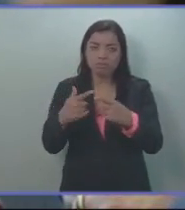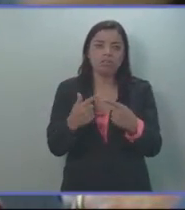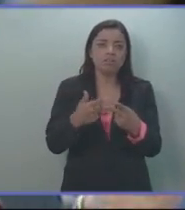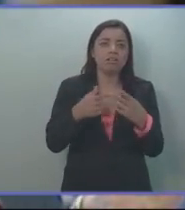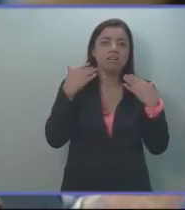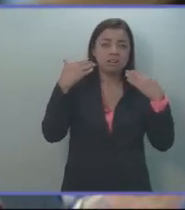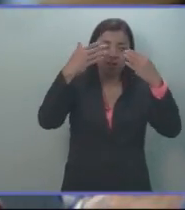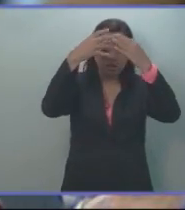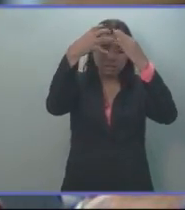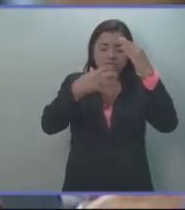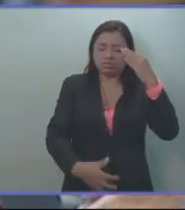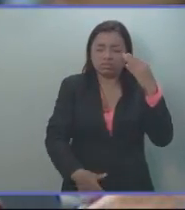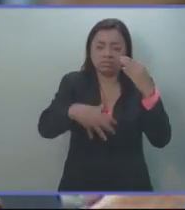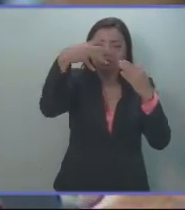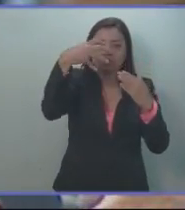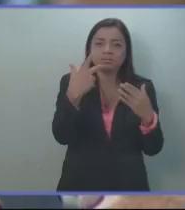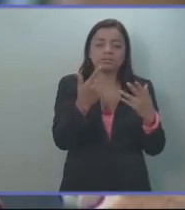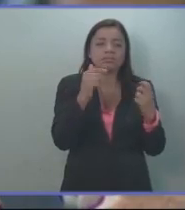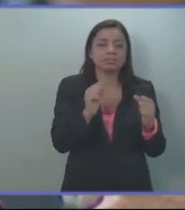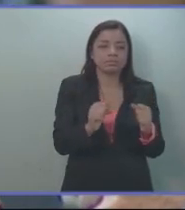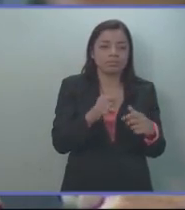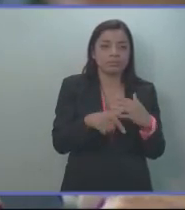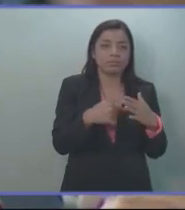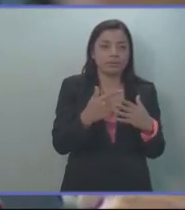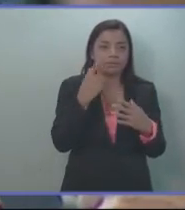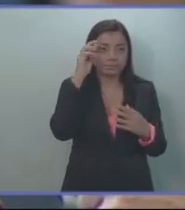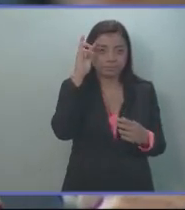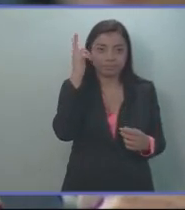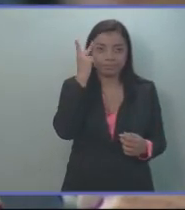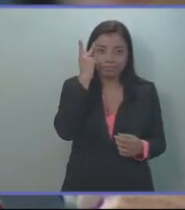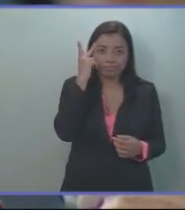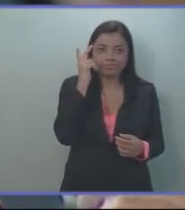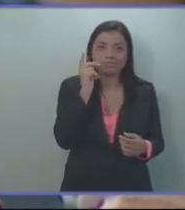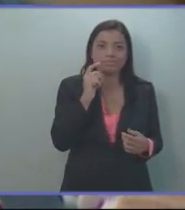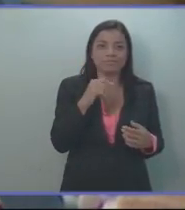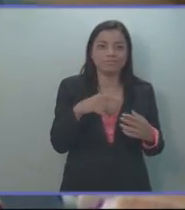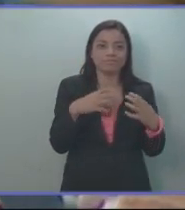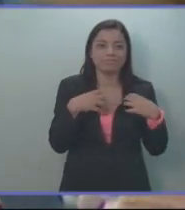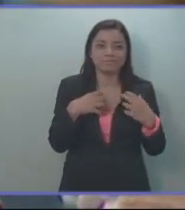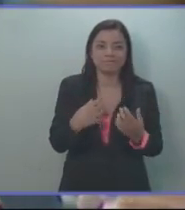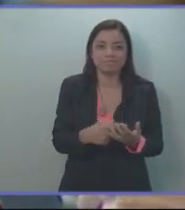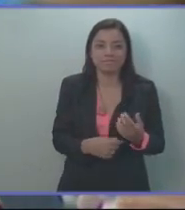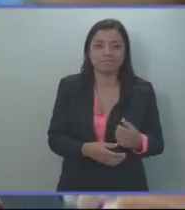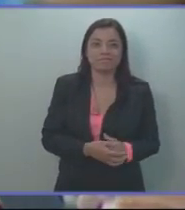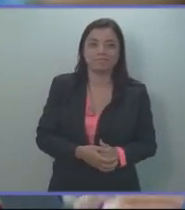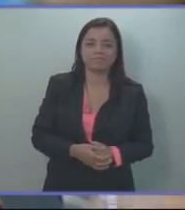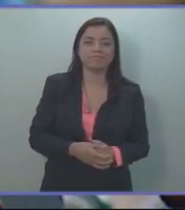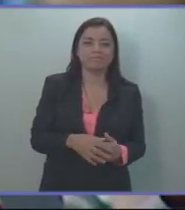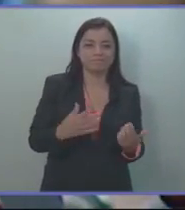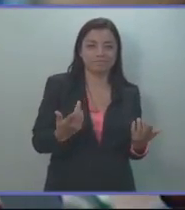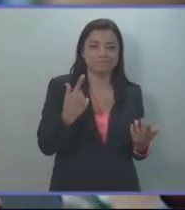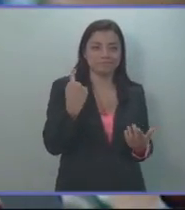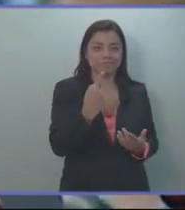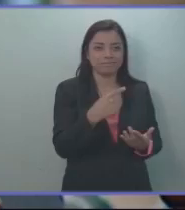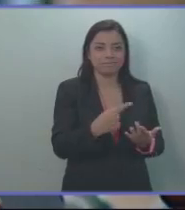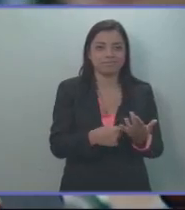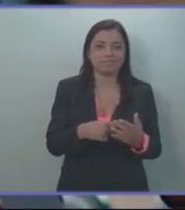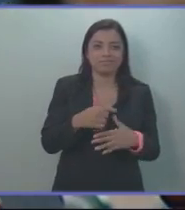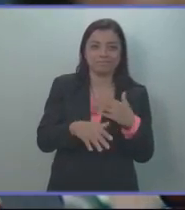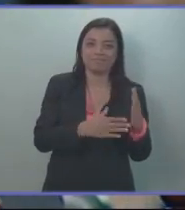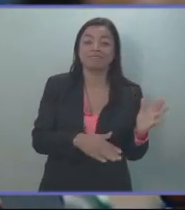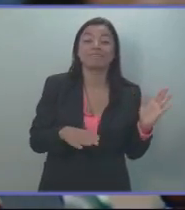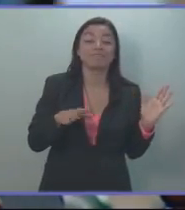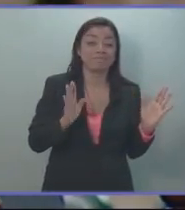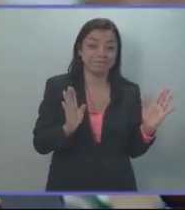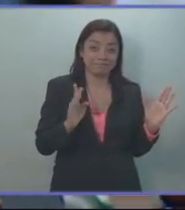de angiotac, que ha representado la pérdida de vidas de los más vulnerables, de los más pobres del país. Enhorabuena